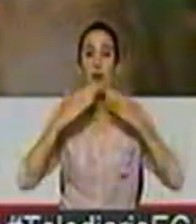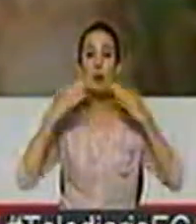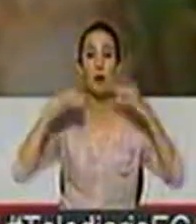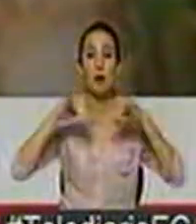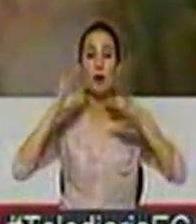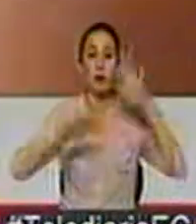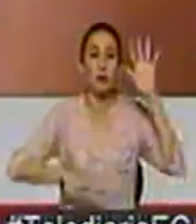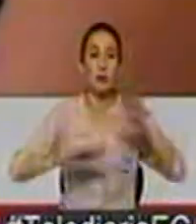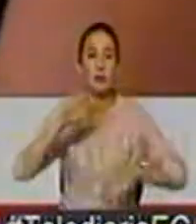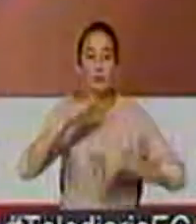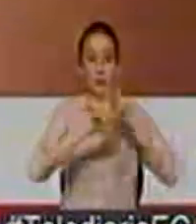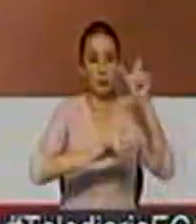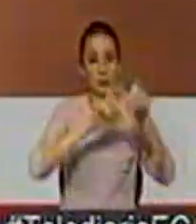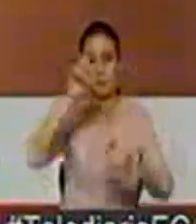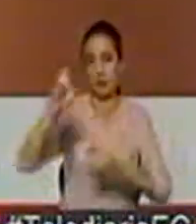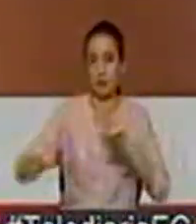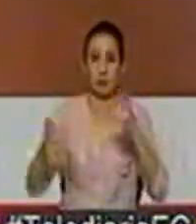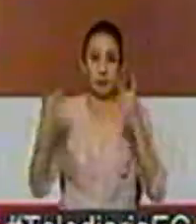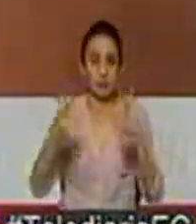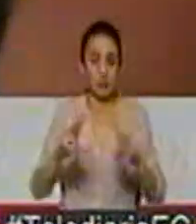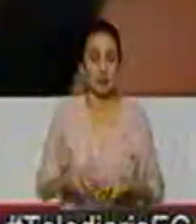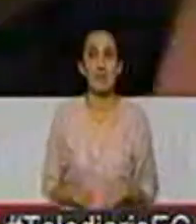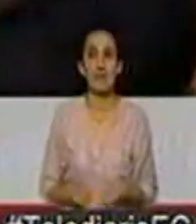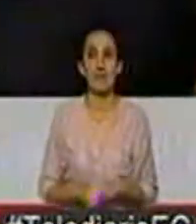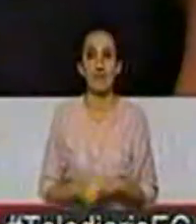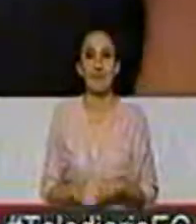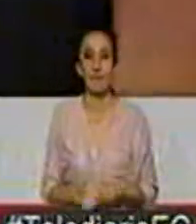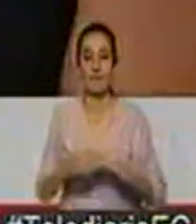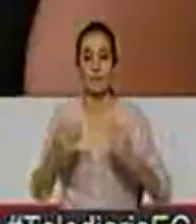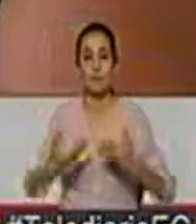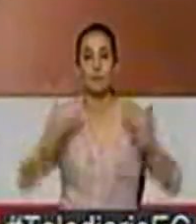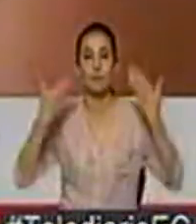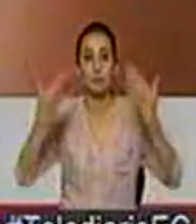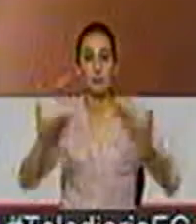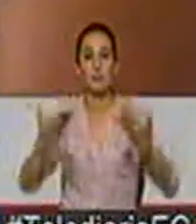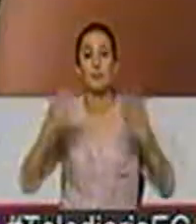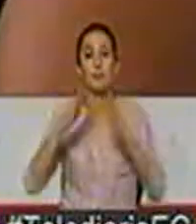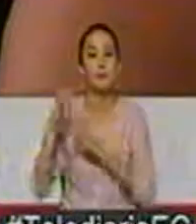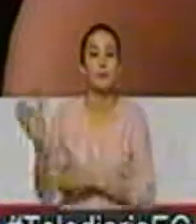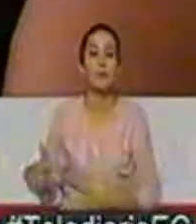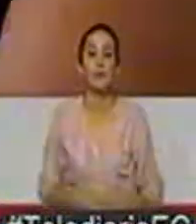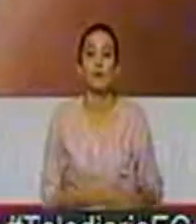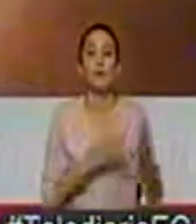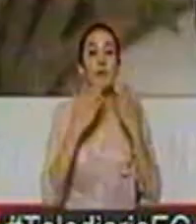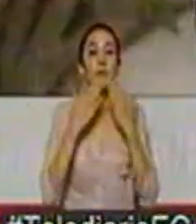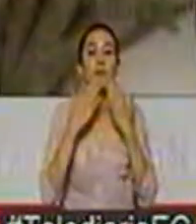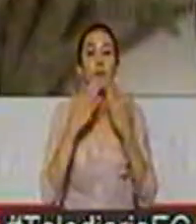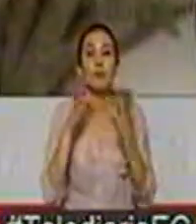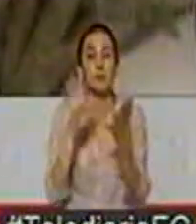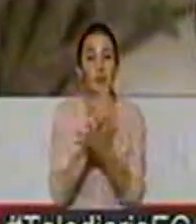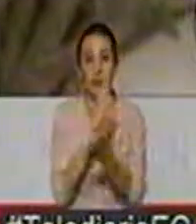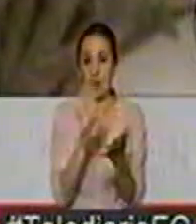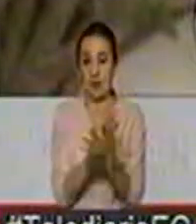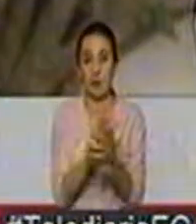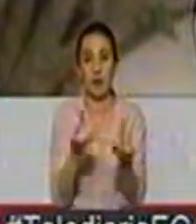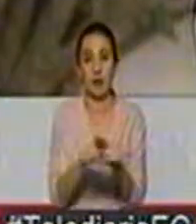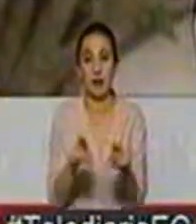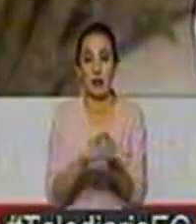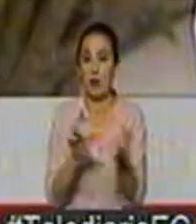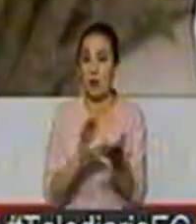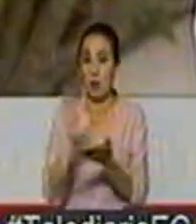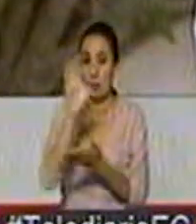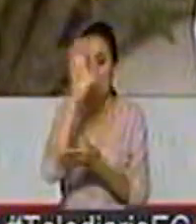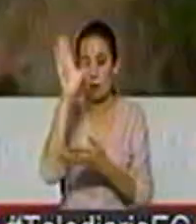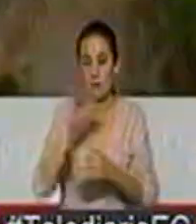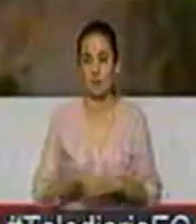integral de los seres humanos. Y que justamente este es el primer paso para que ahora sean parte del sistema de educación básica, como él lo cantó, el